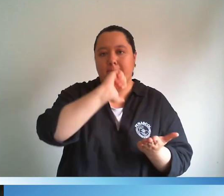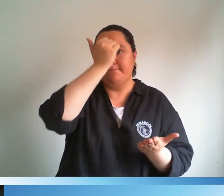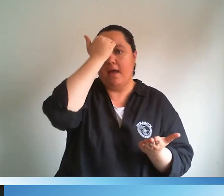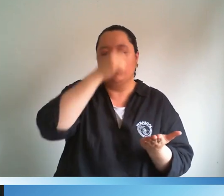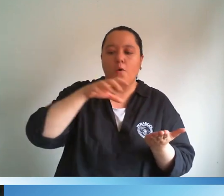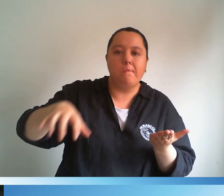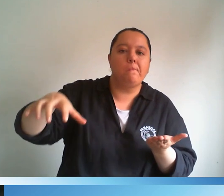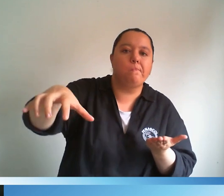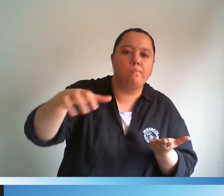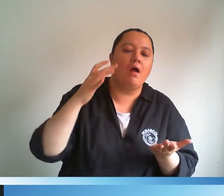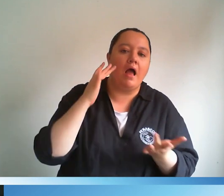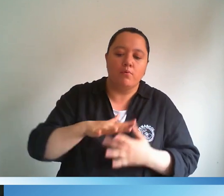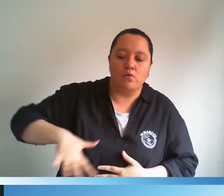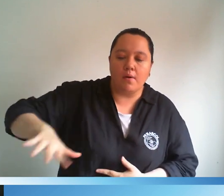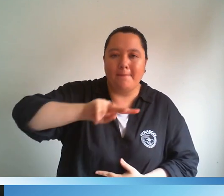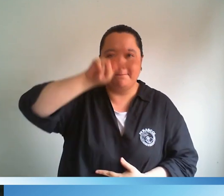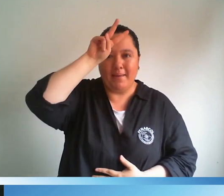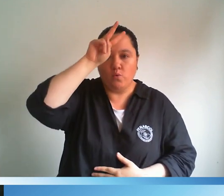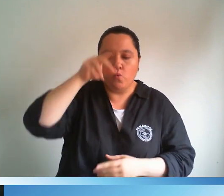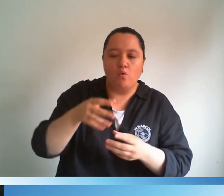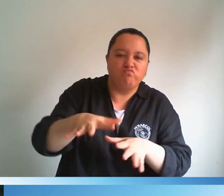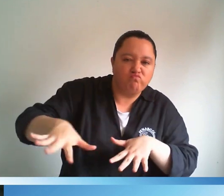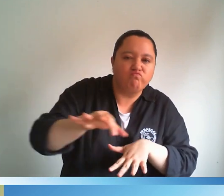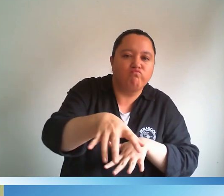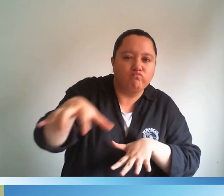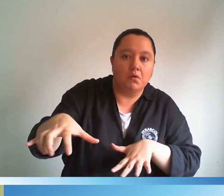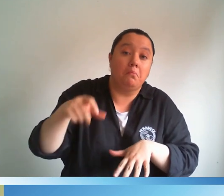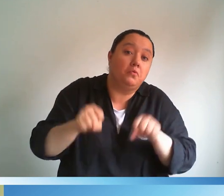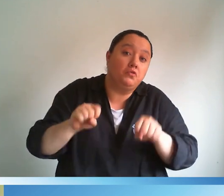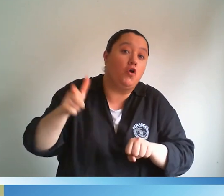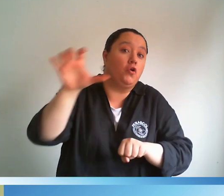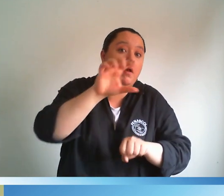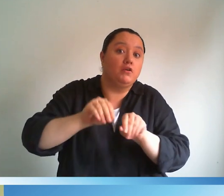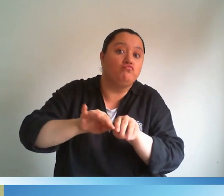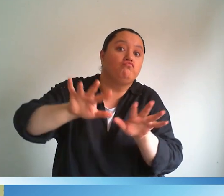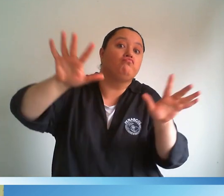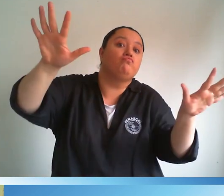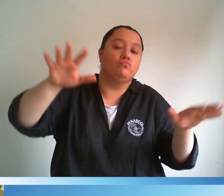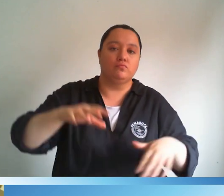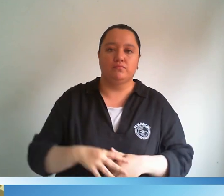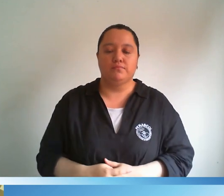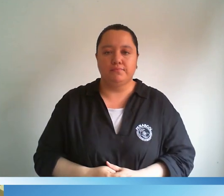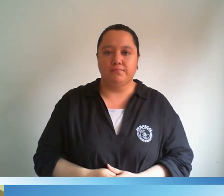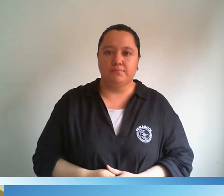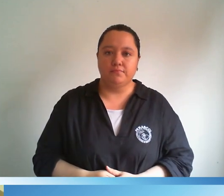Esta es su oficina principal y tienen otras dos en diferentes regiones del Perú, con miras a expandirse también en otros países.